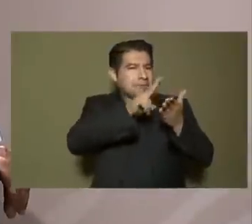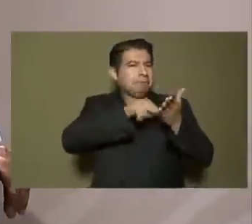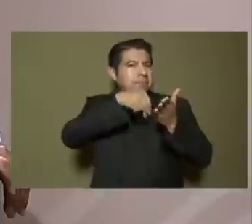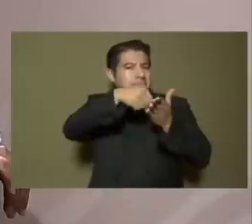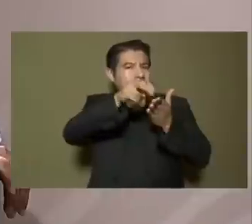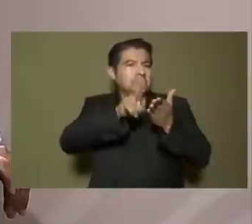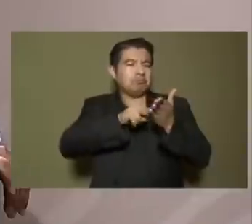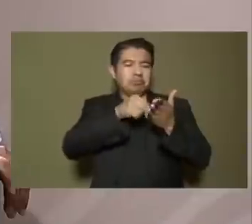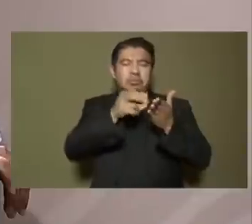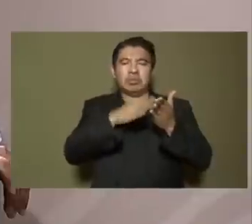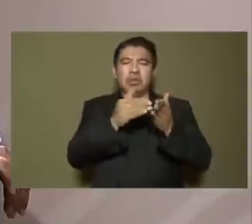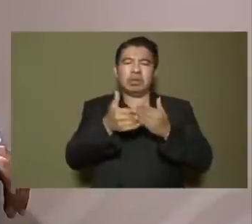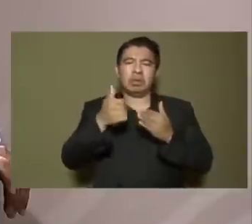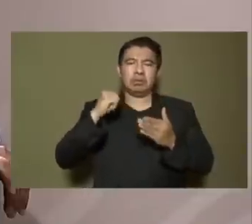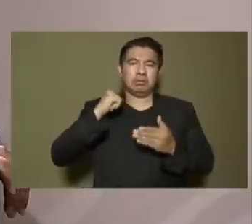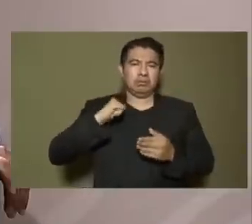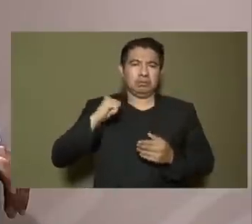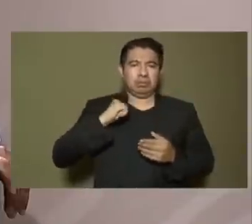que se hicieron